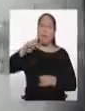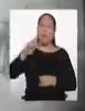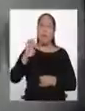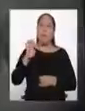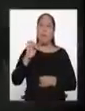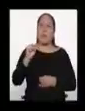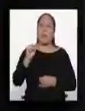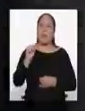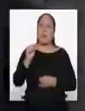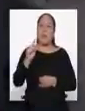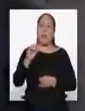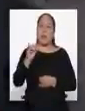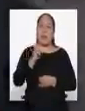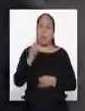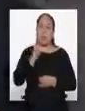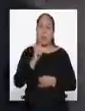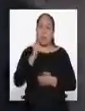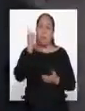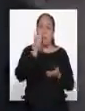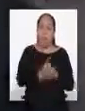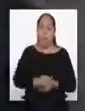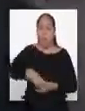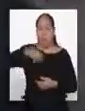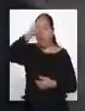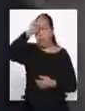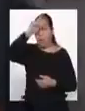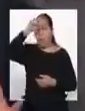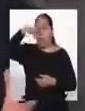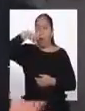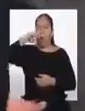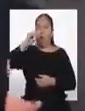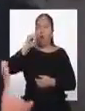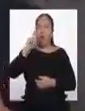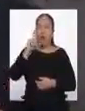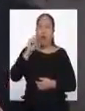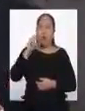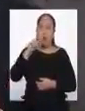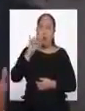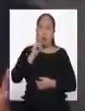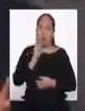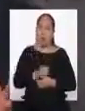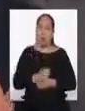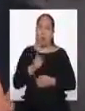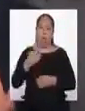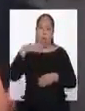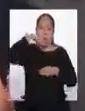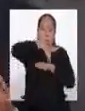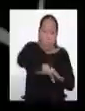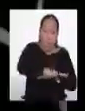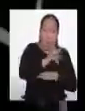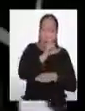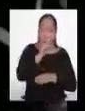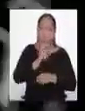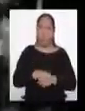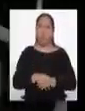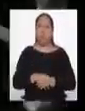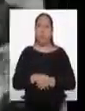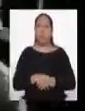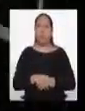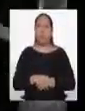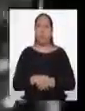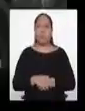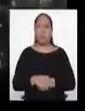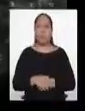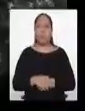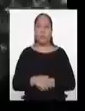ataque como el que hizo Alemania a Polonia en septiembre del año 39, un ataque de invasión simplemente.